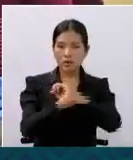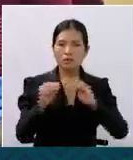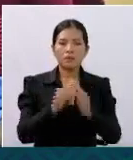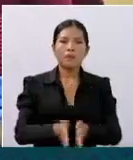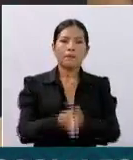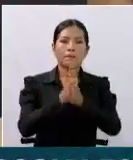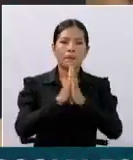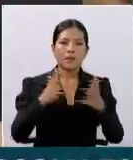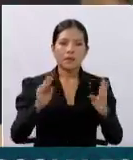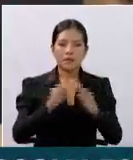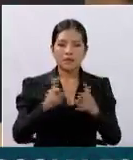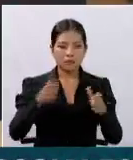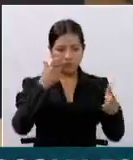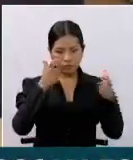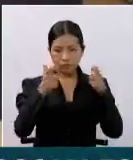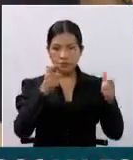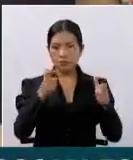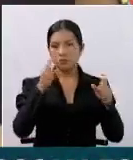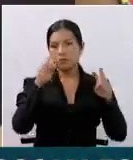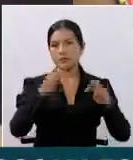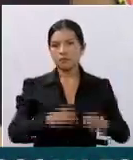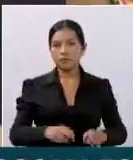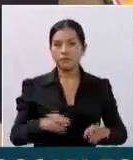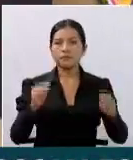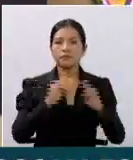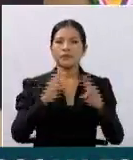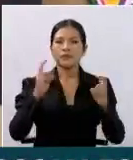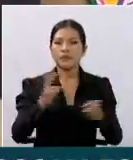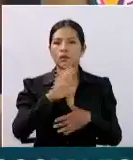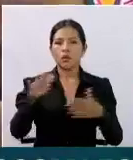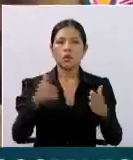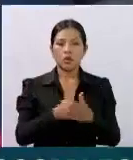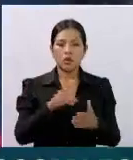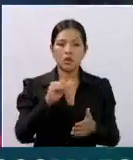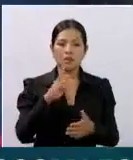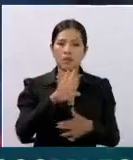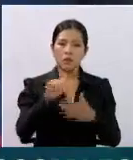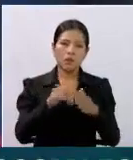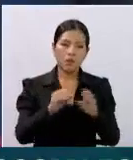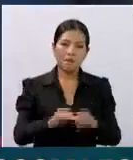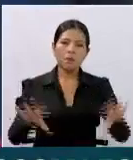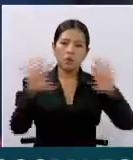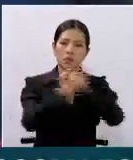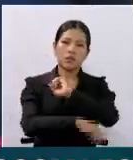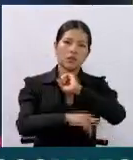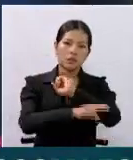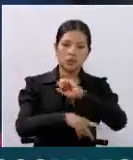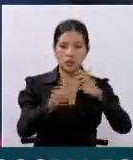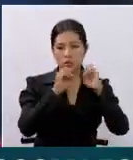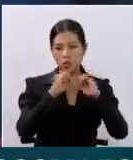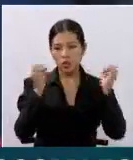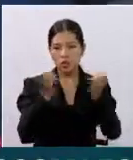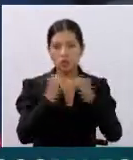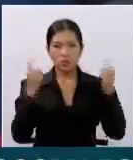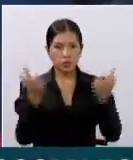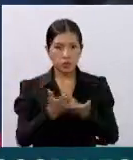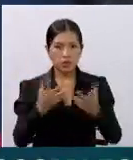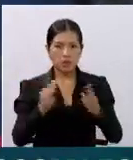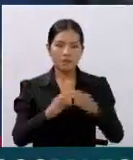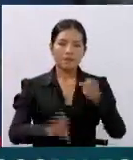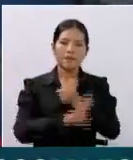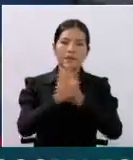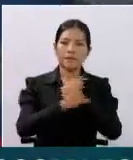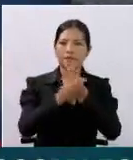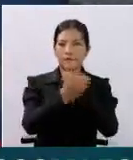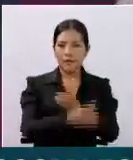la supervisión. De acuerdo con la convocatoria del denominado Gran Cabildo Plurinacional de las Organizaciones Sociales en defensa de la democracia,